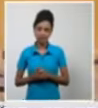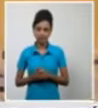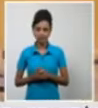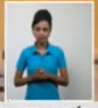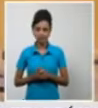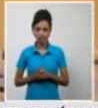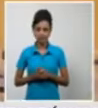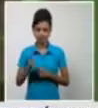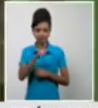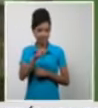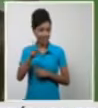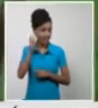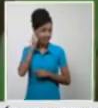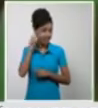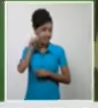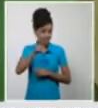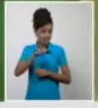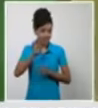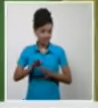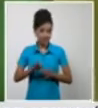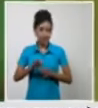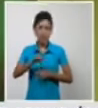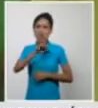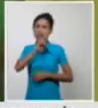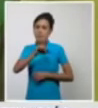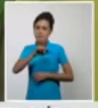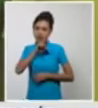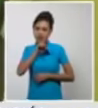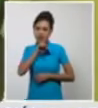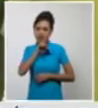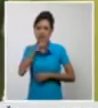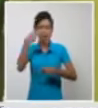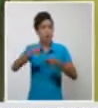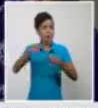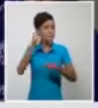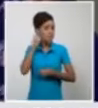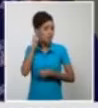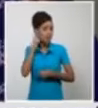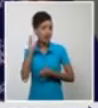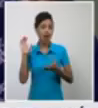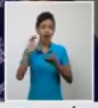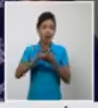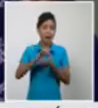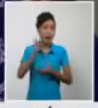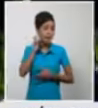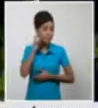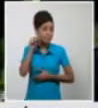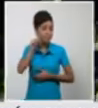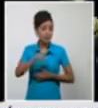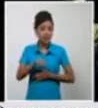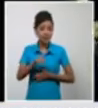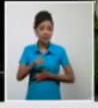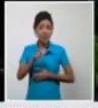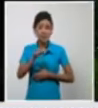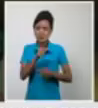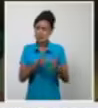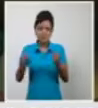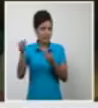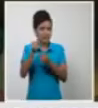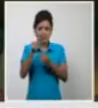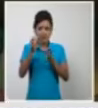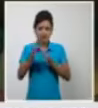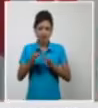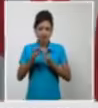Ellas, las mujeres, las madres, las esposas, las amigas, son el oasis natural de la existencia misma,